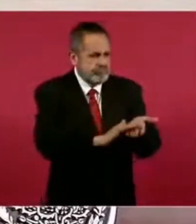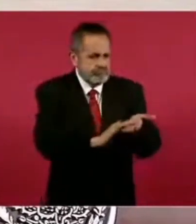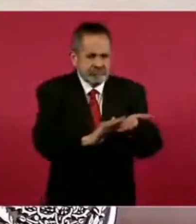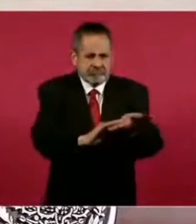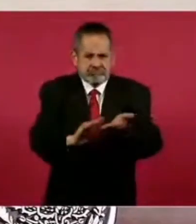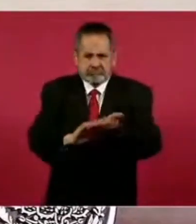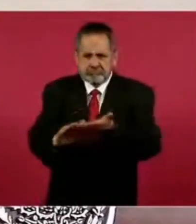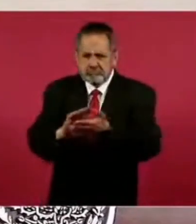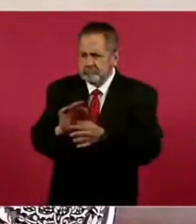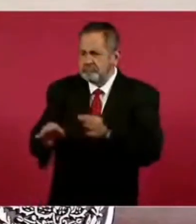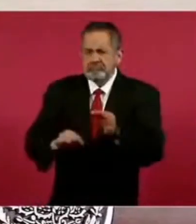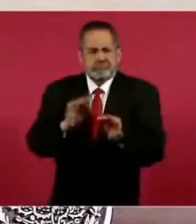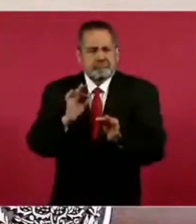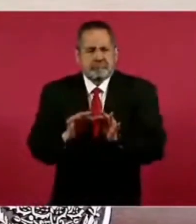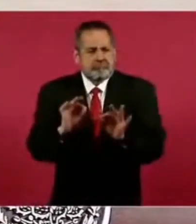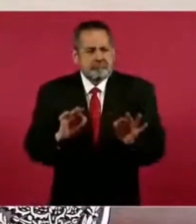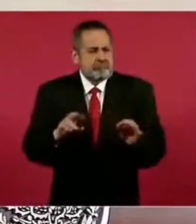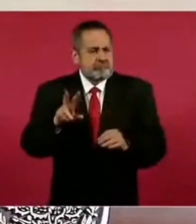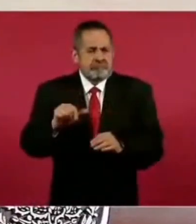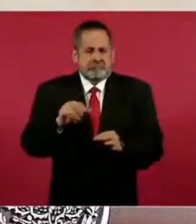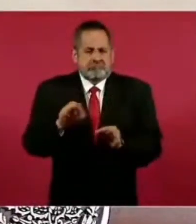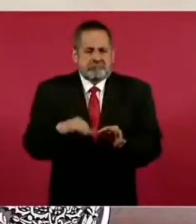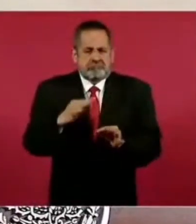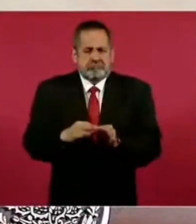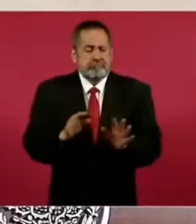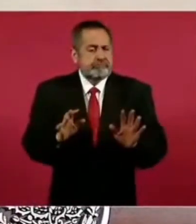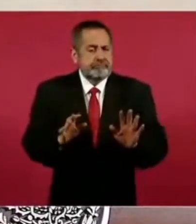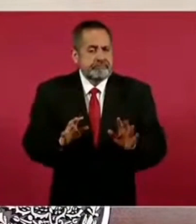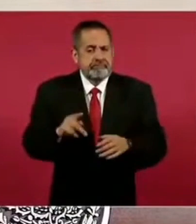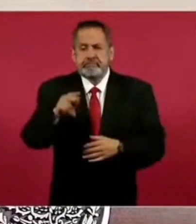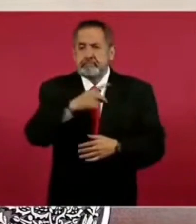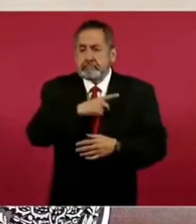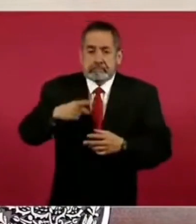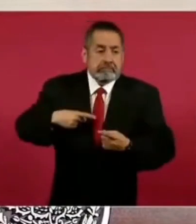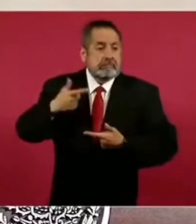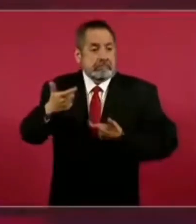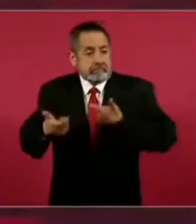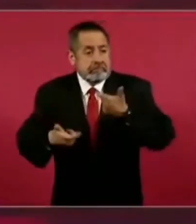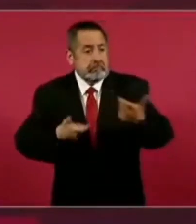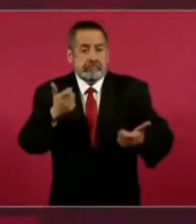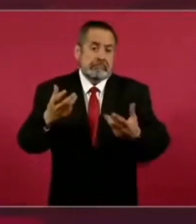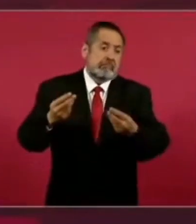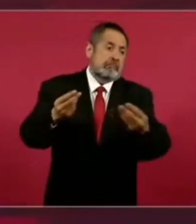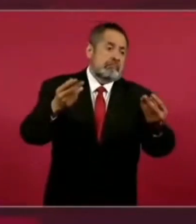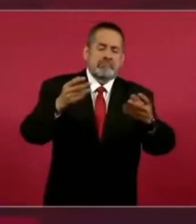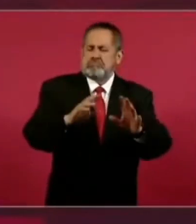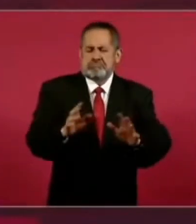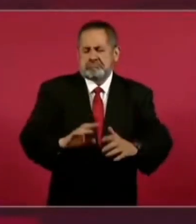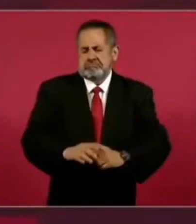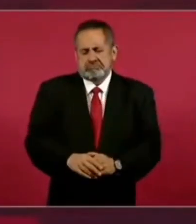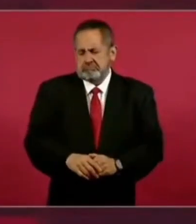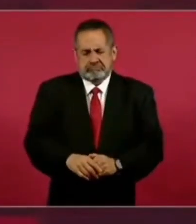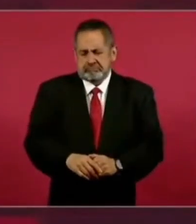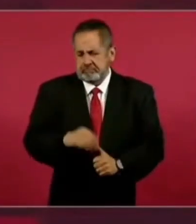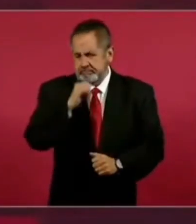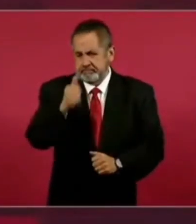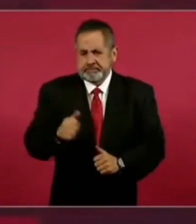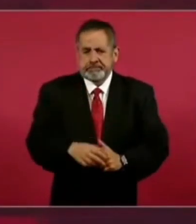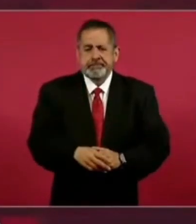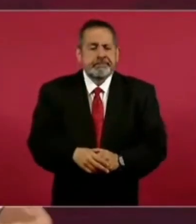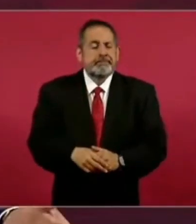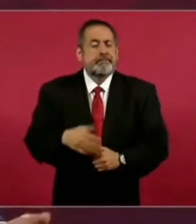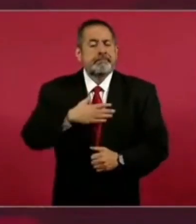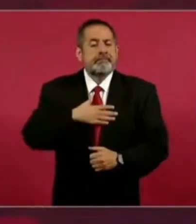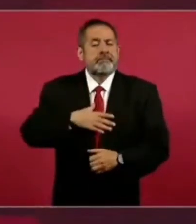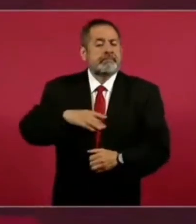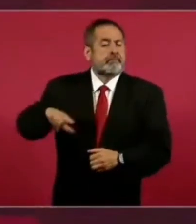poniendo al corriente, pero no tenemos deudas con proveedores. Este gobierno